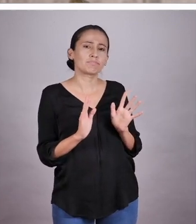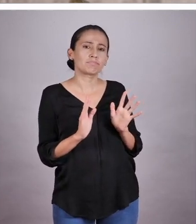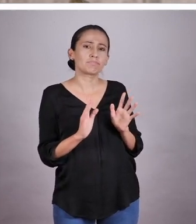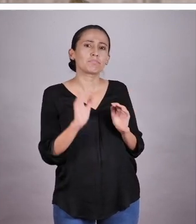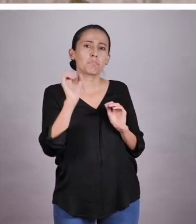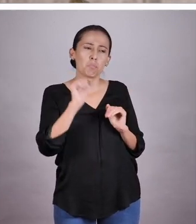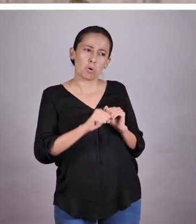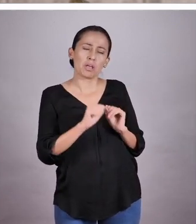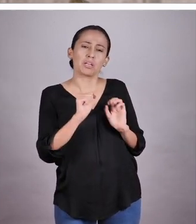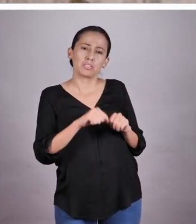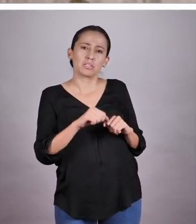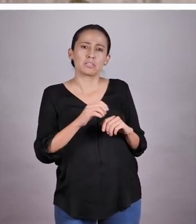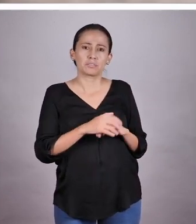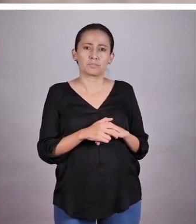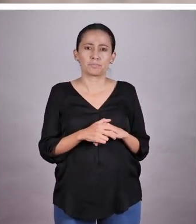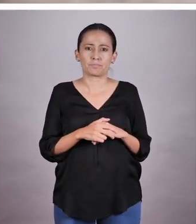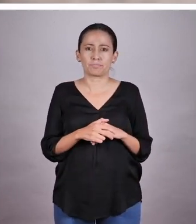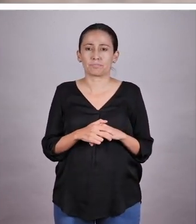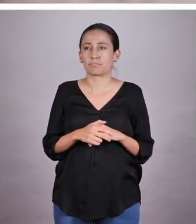Sí, probablemente sí.